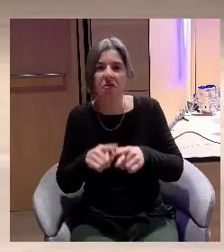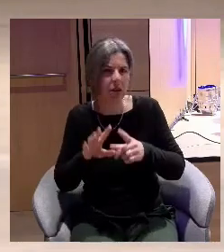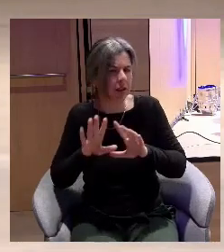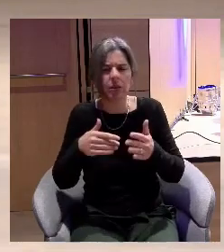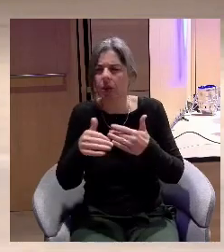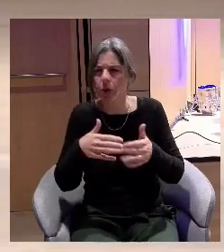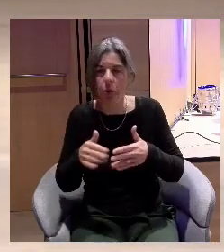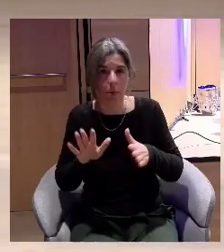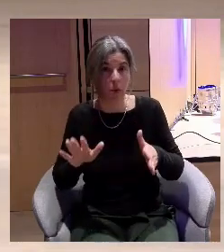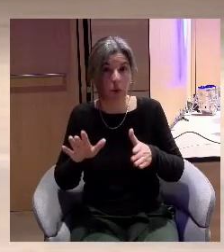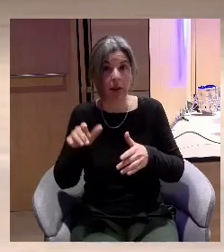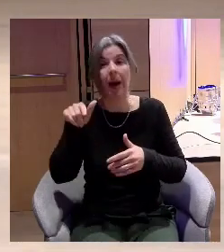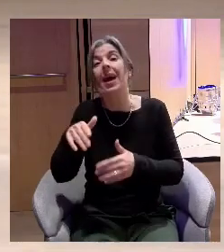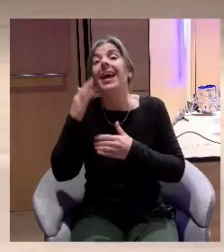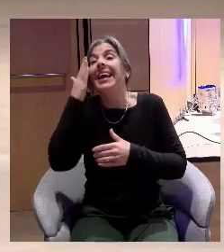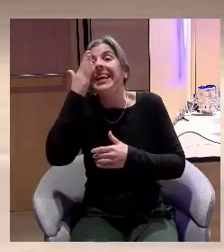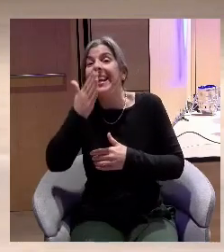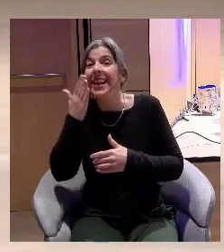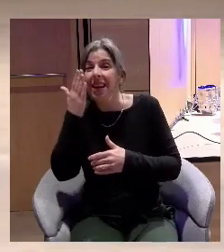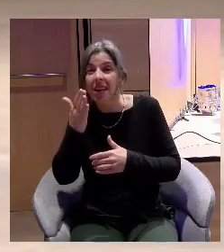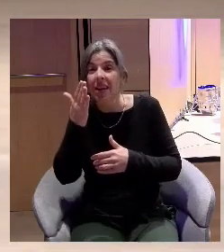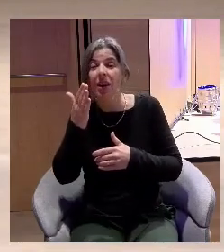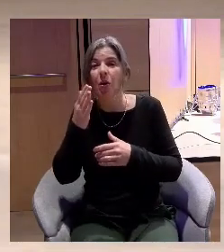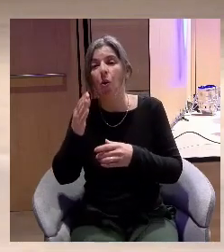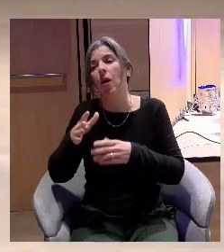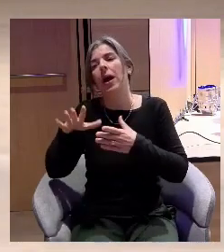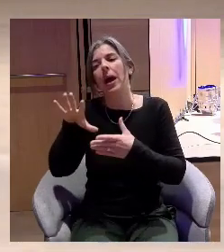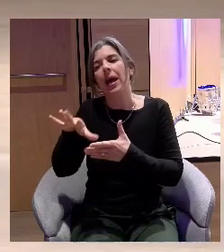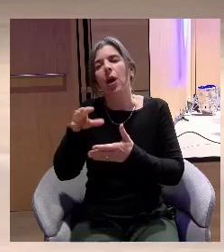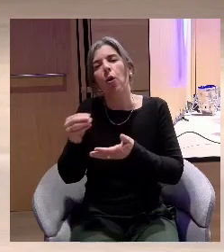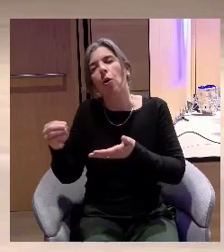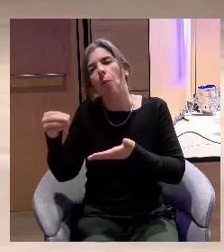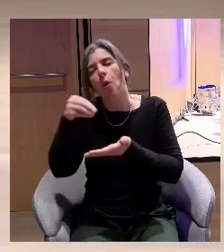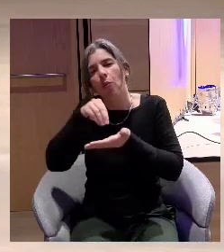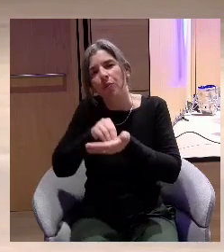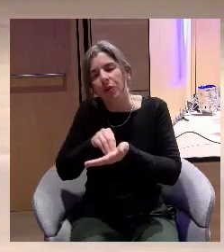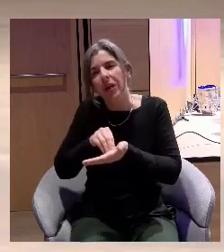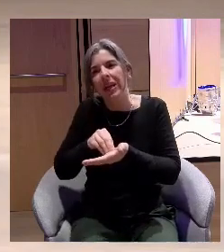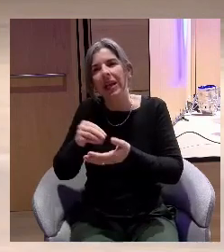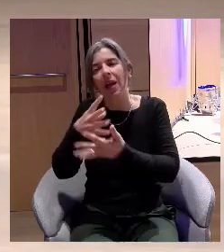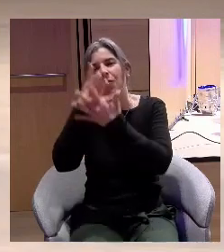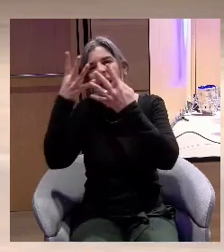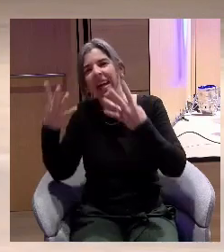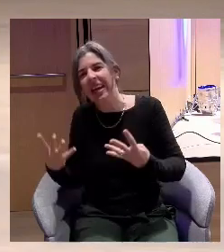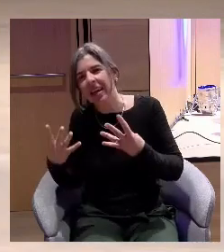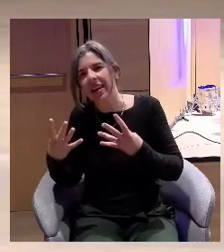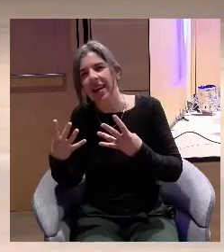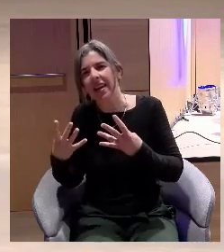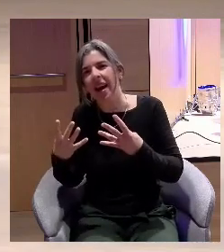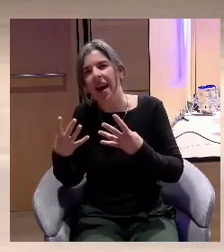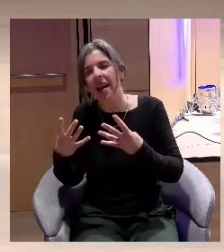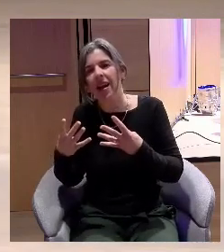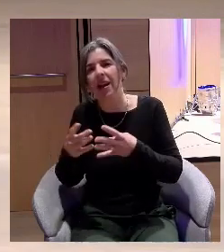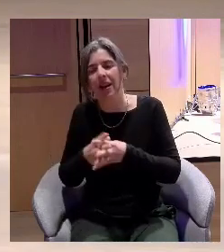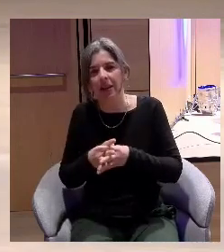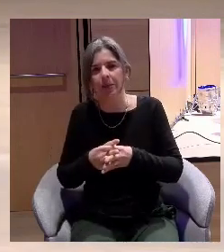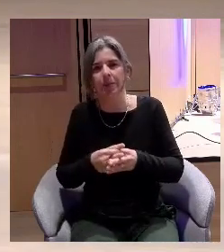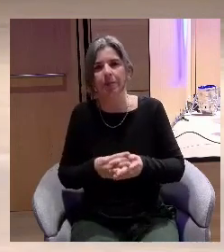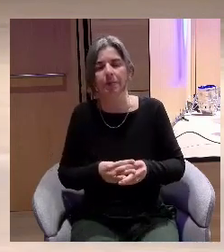digamos, como la categoría general donde, eres de tez oscura, yo te coloco que eres negro, como para responder tu